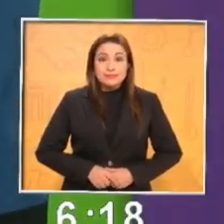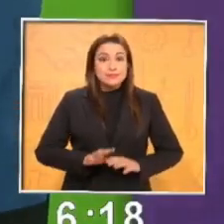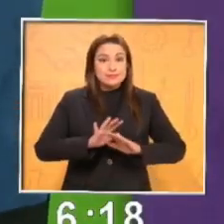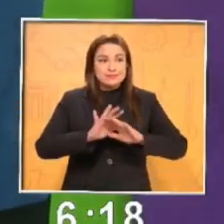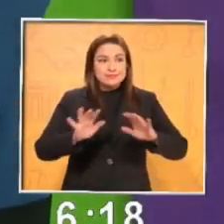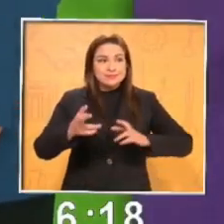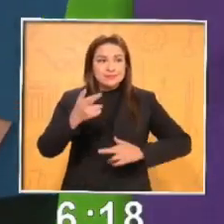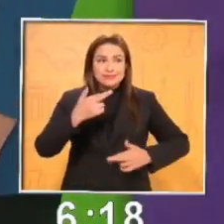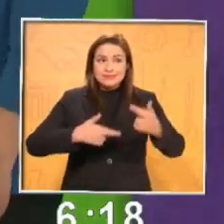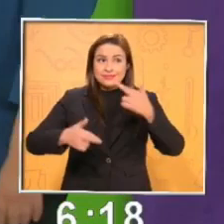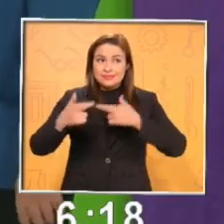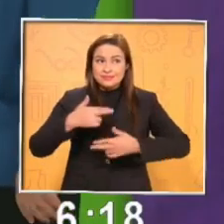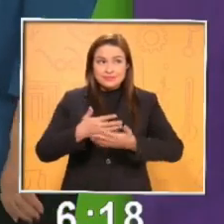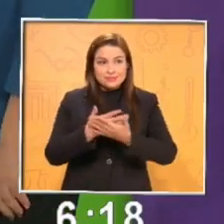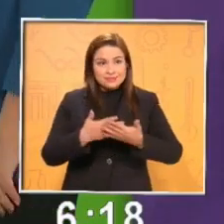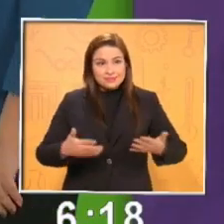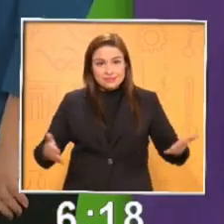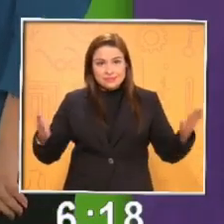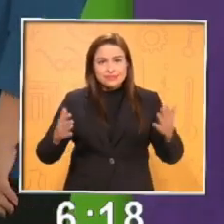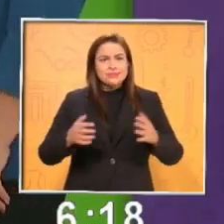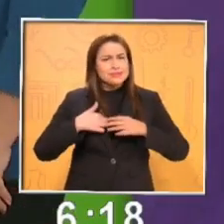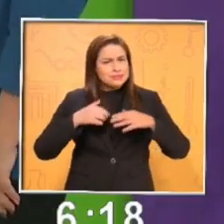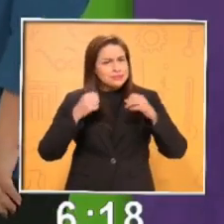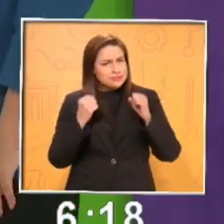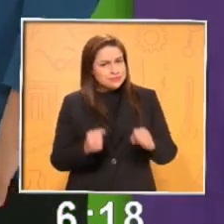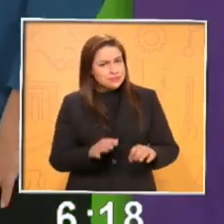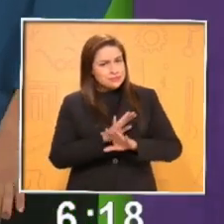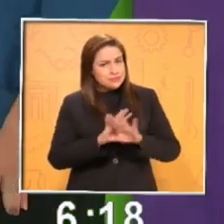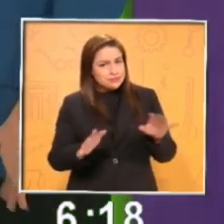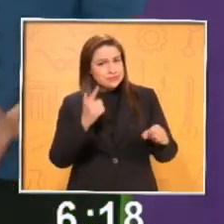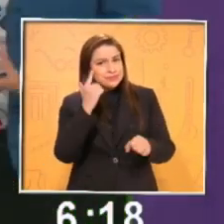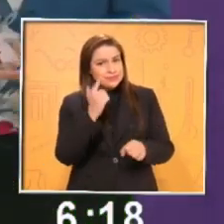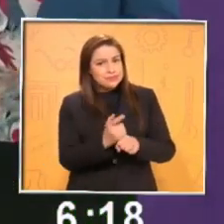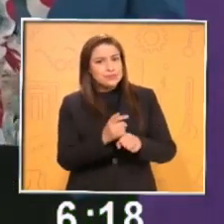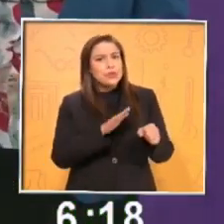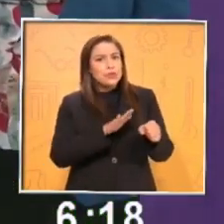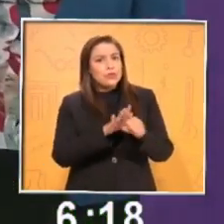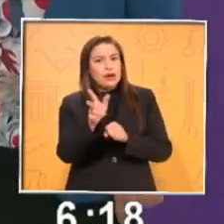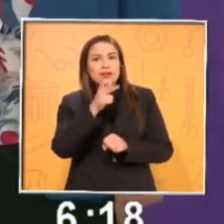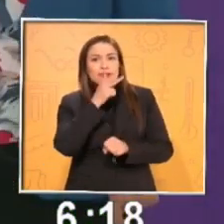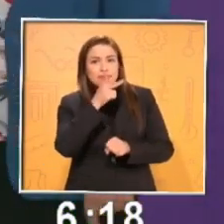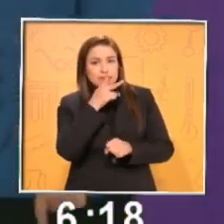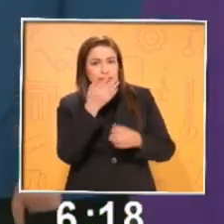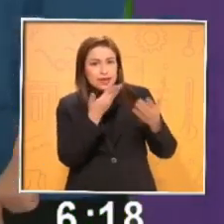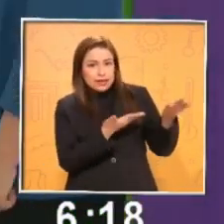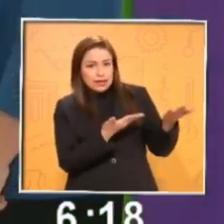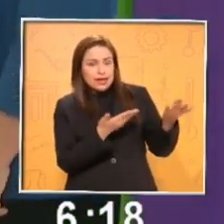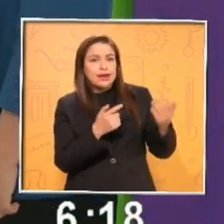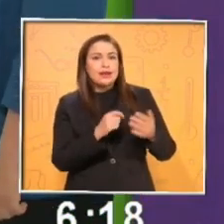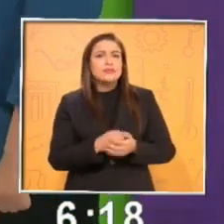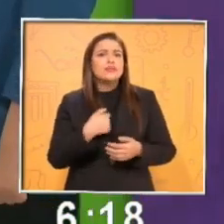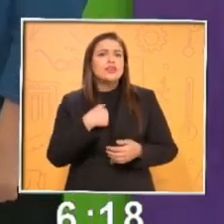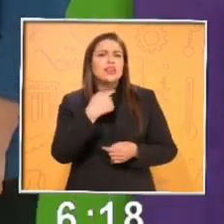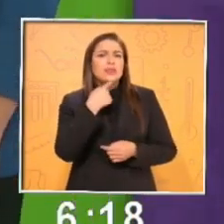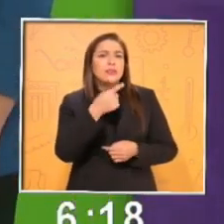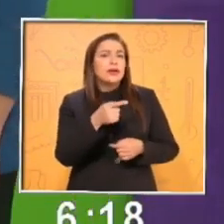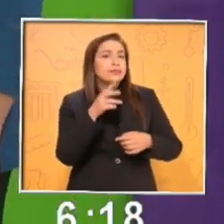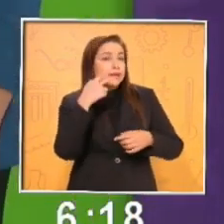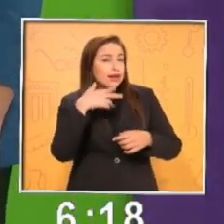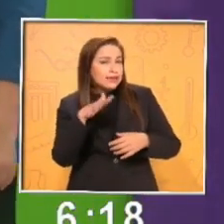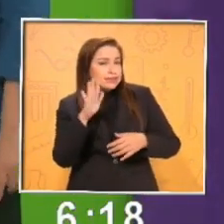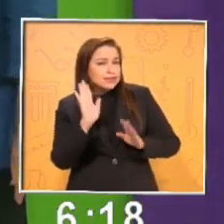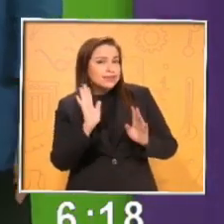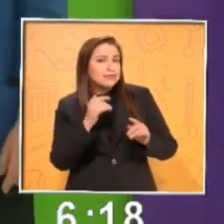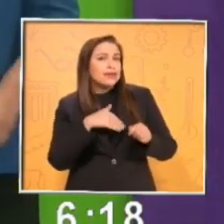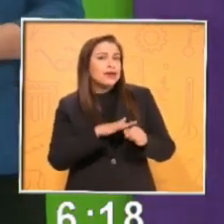Regresamos, muchachos. Seguro ya encontraron las palabras, pero pues voy a darles algunas pistas. Por ejemplo, la